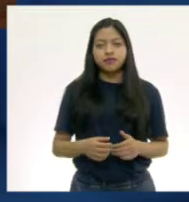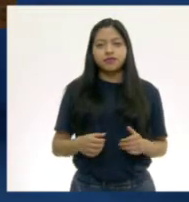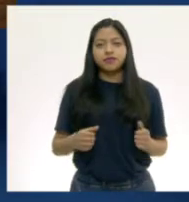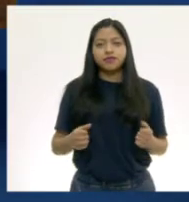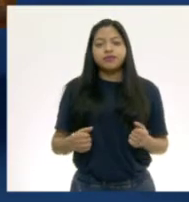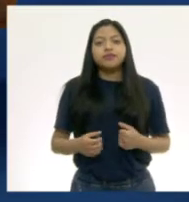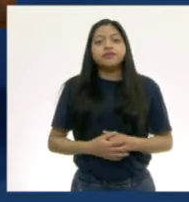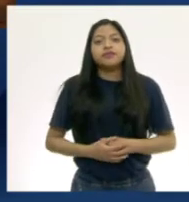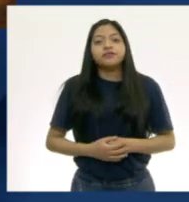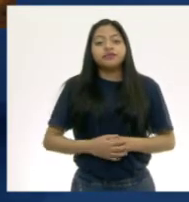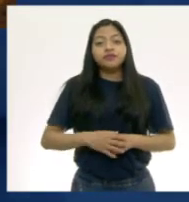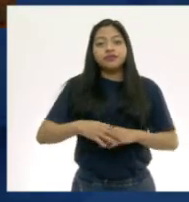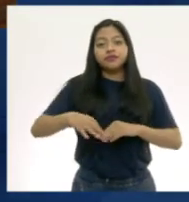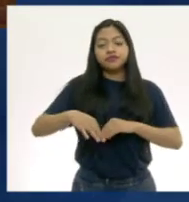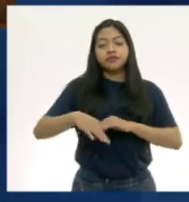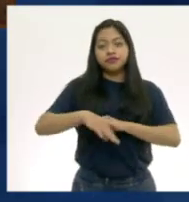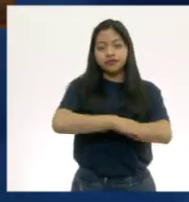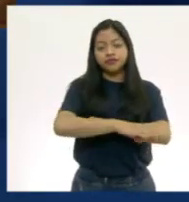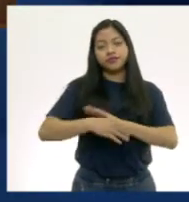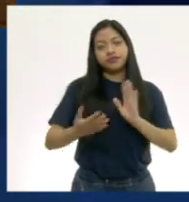Arquitectura.